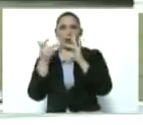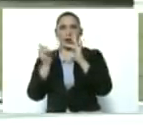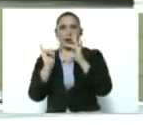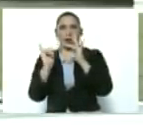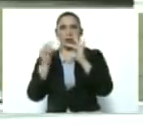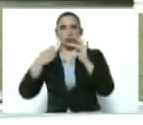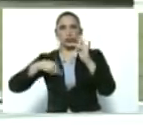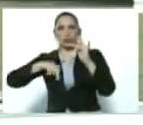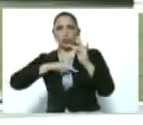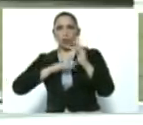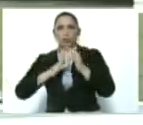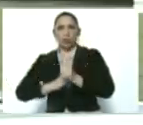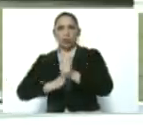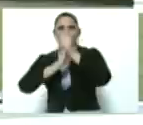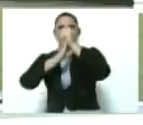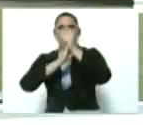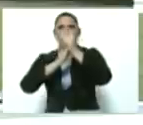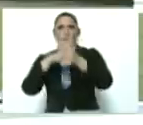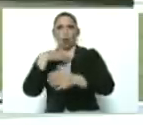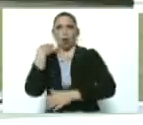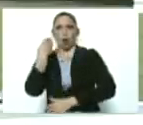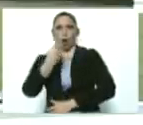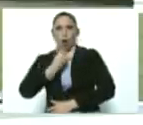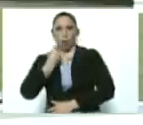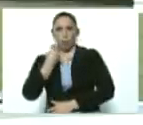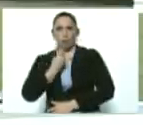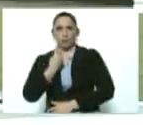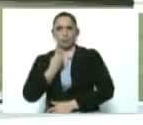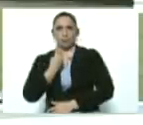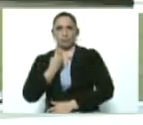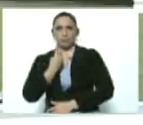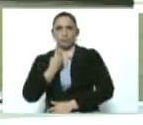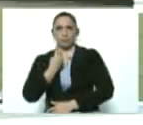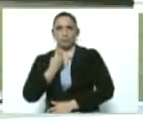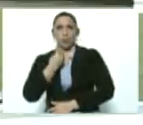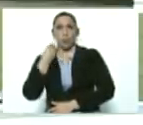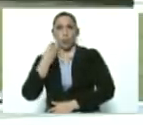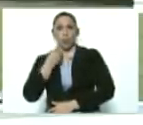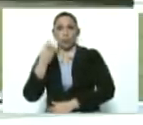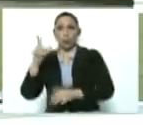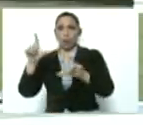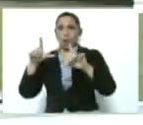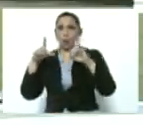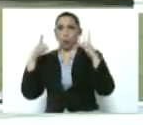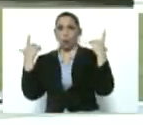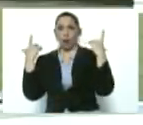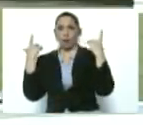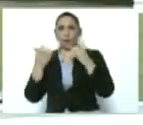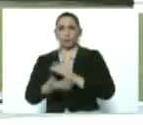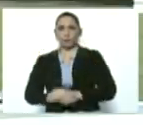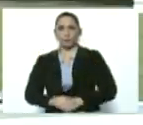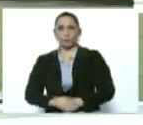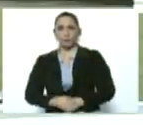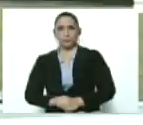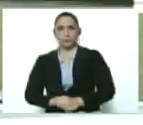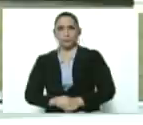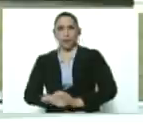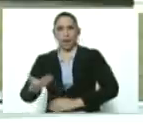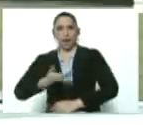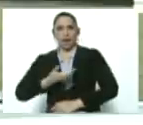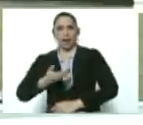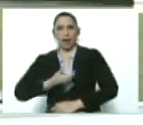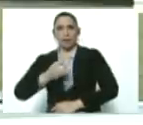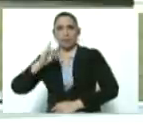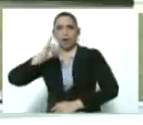este líder joven líder de la juventud de la guaira el alcalde josé